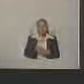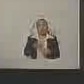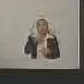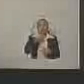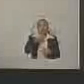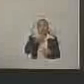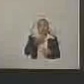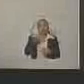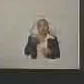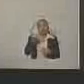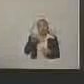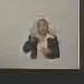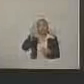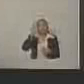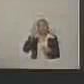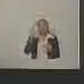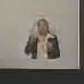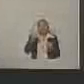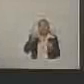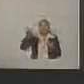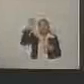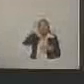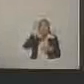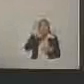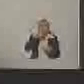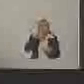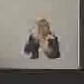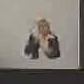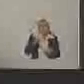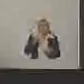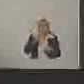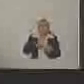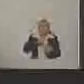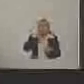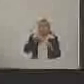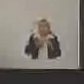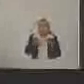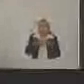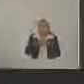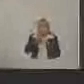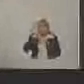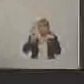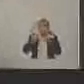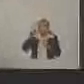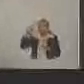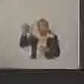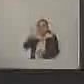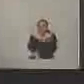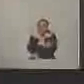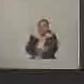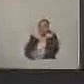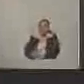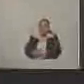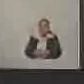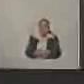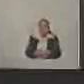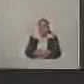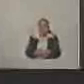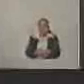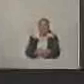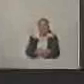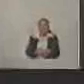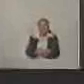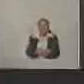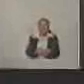hombre es algo más que el concepto de género y que tiene que ver con el honor y la dignidad. Me refiero a ti que has dejado tu historia y